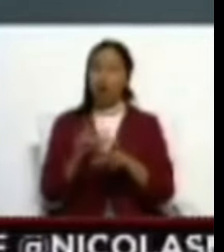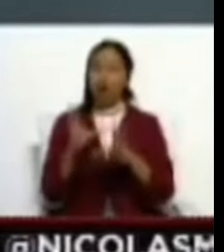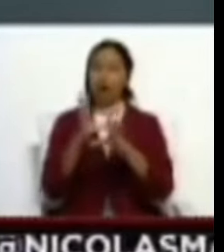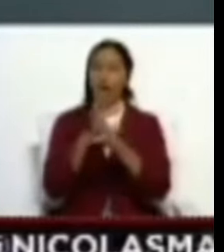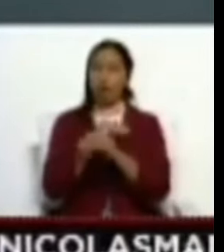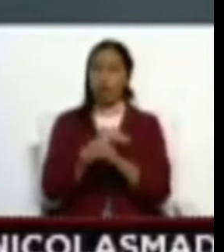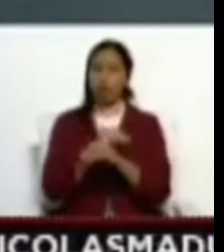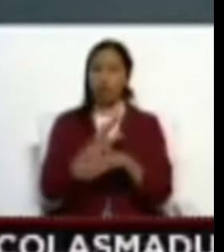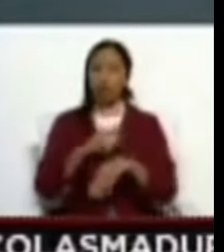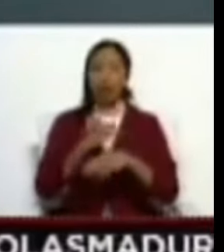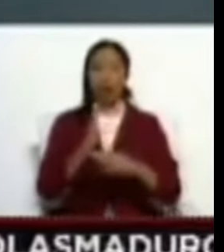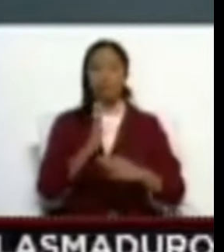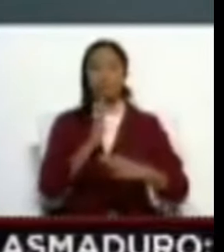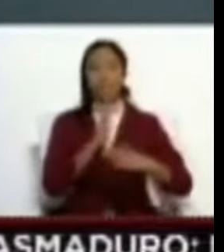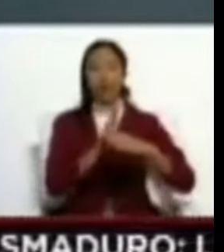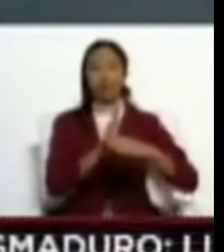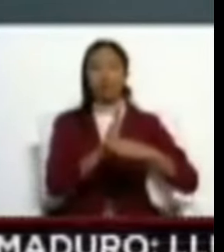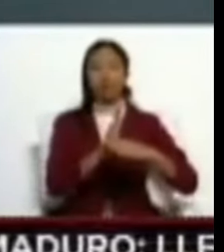ser